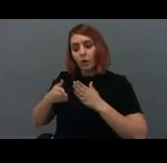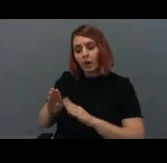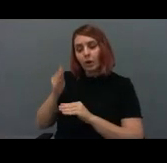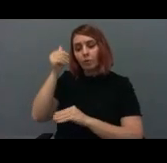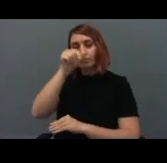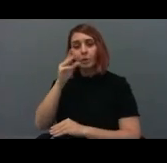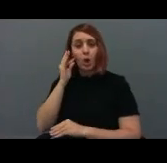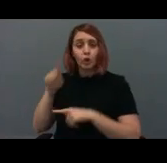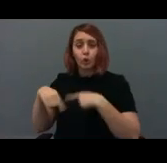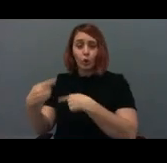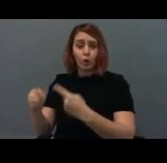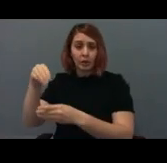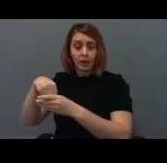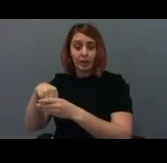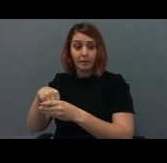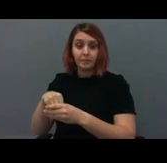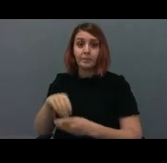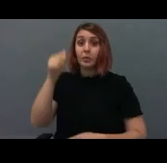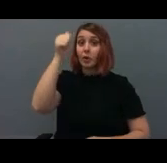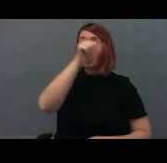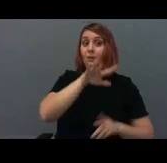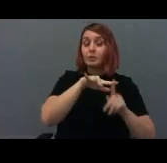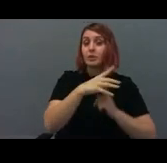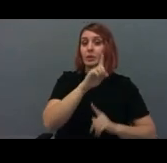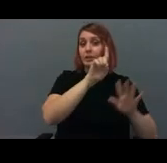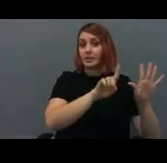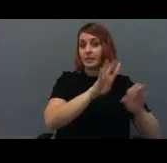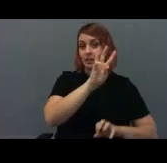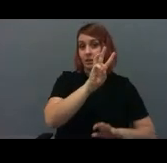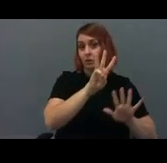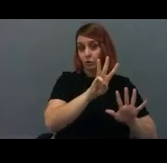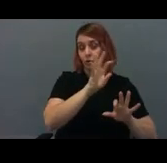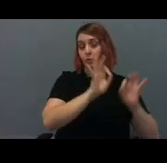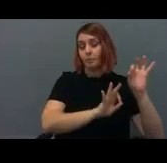hijas diariamente, frente al 68% de los hombres.